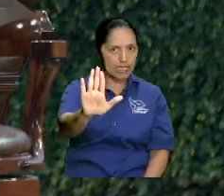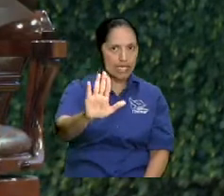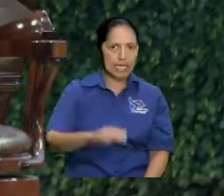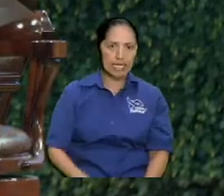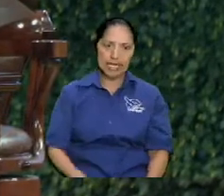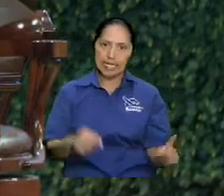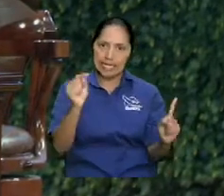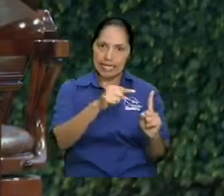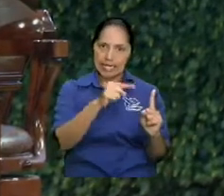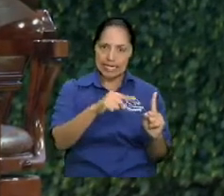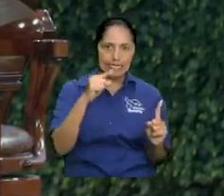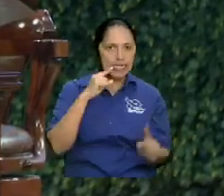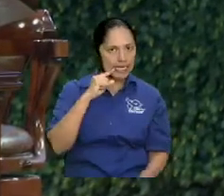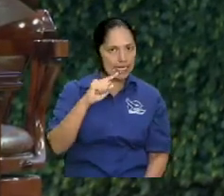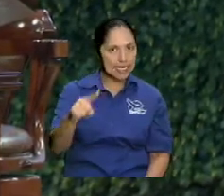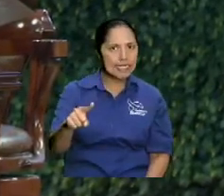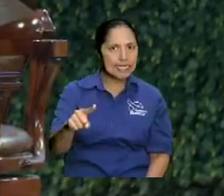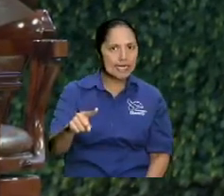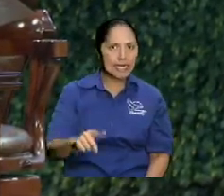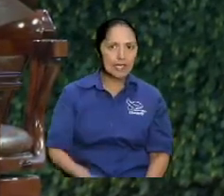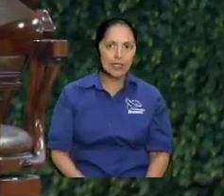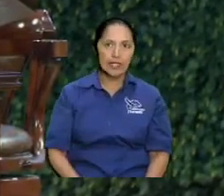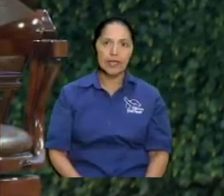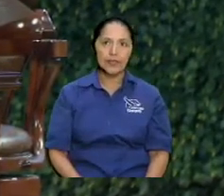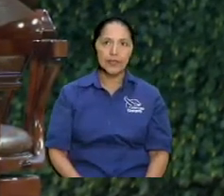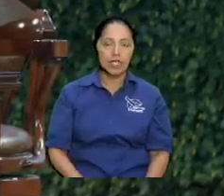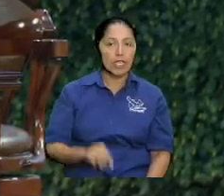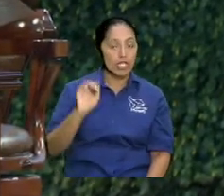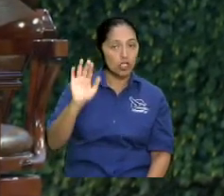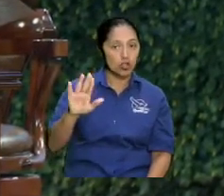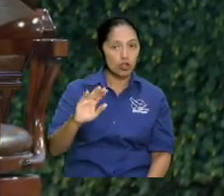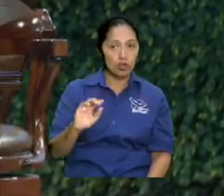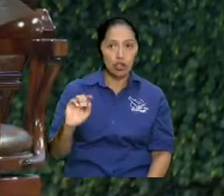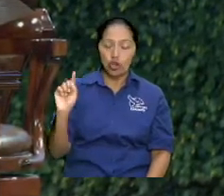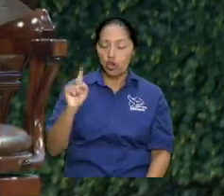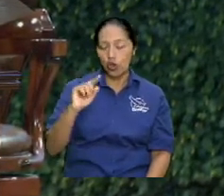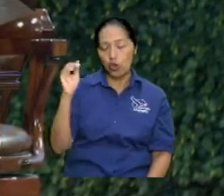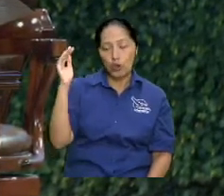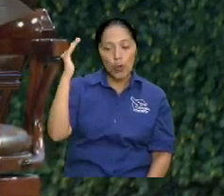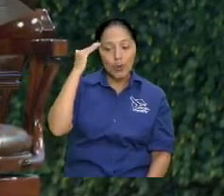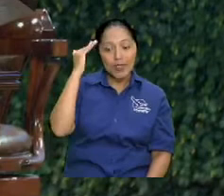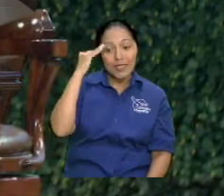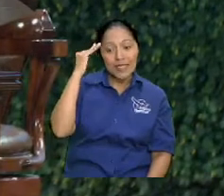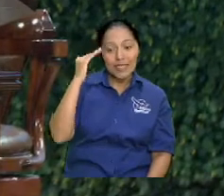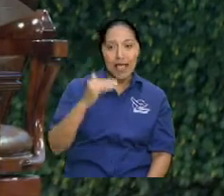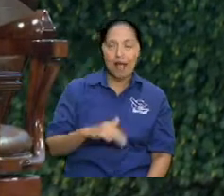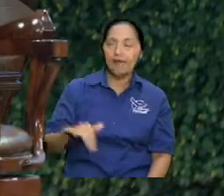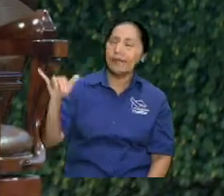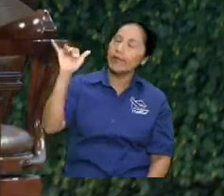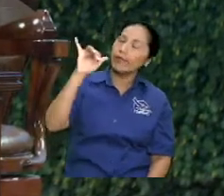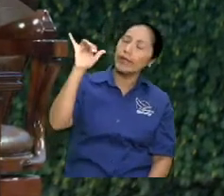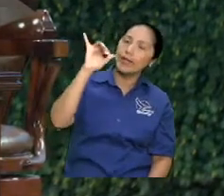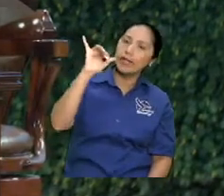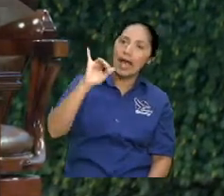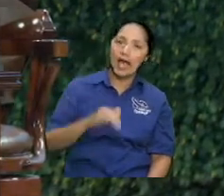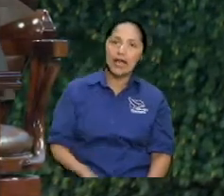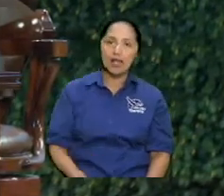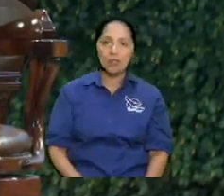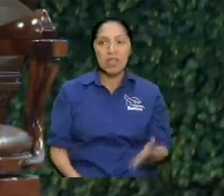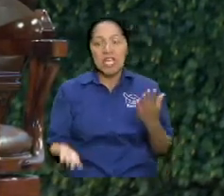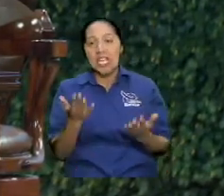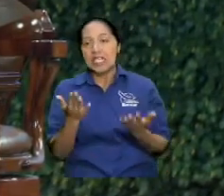Él le dice, no, mire, lo que pasa es que ustedes no saben beber. No, pero es que le va a dar gota. No, usted le va a dar gota